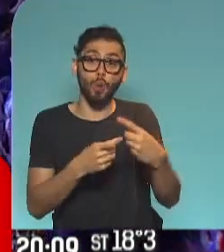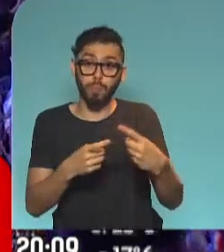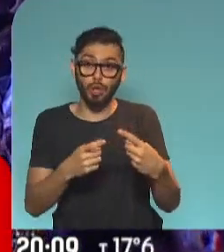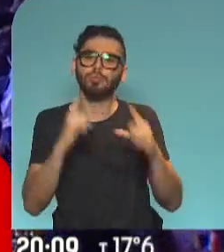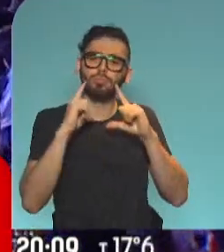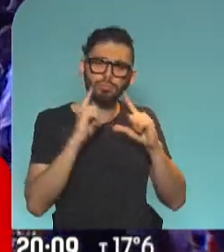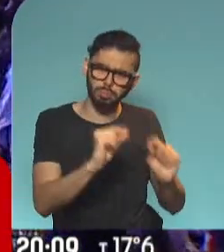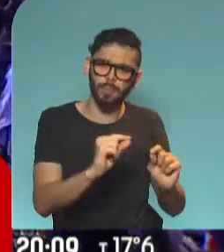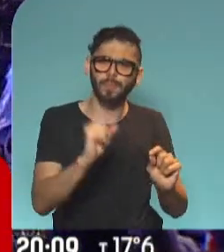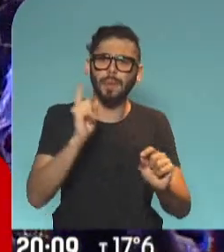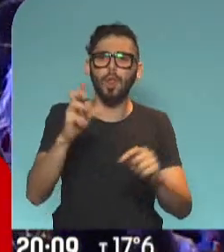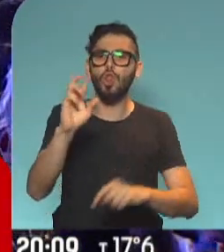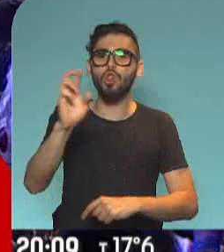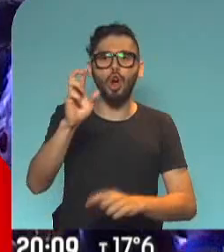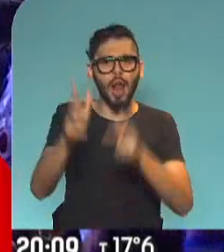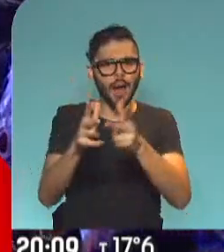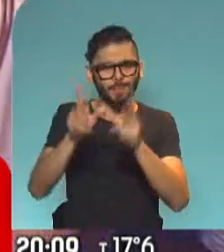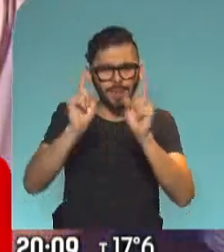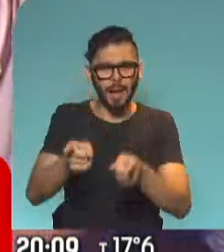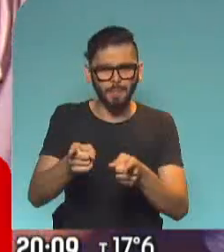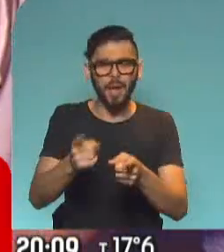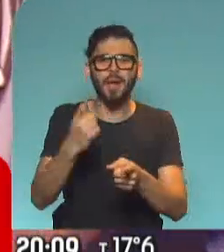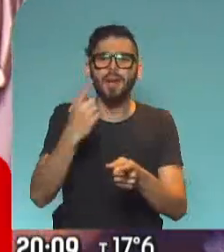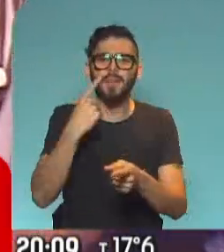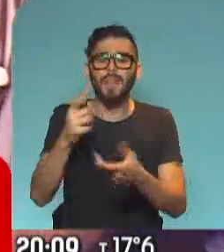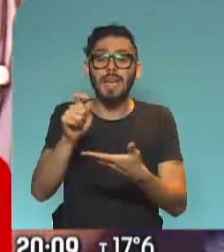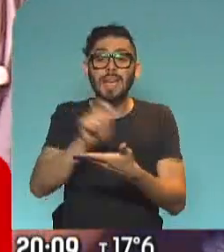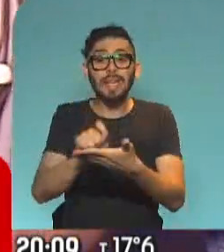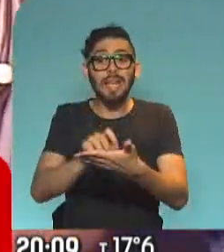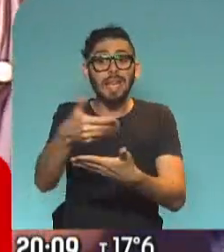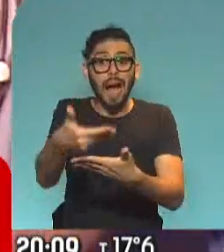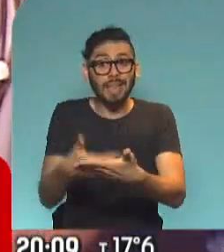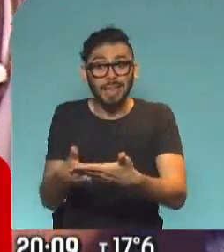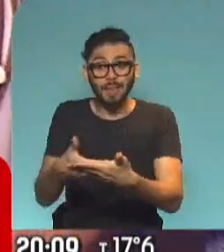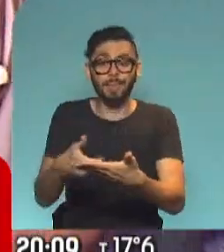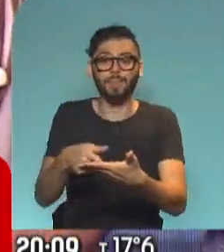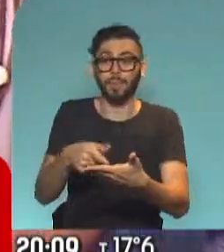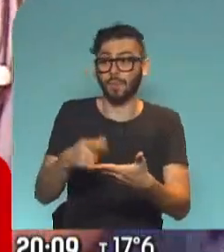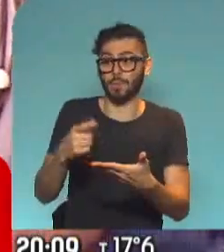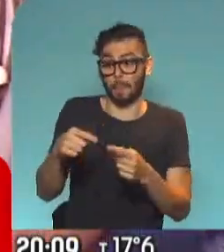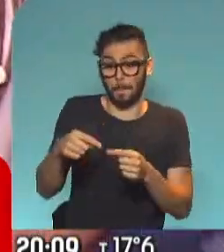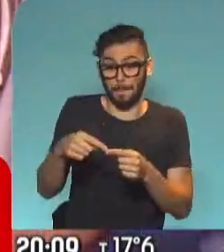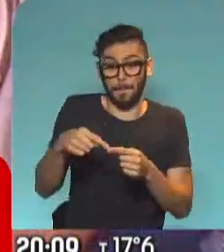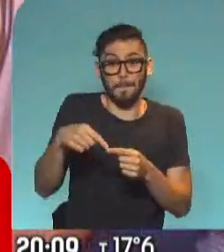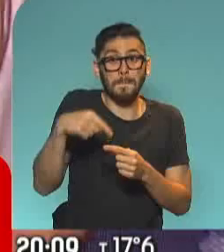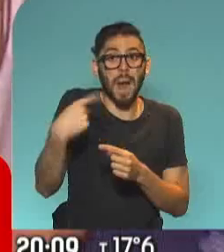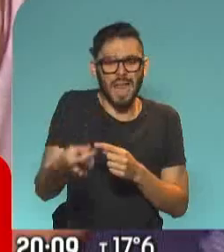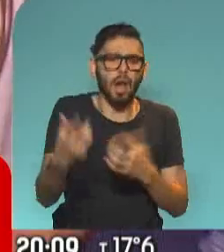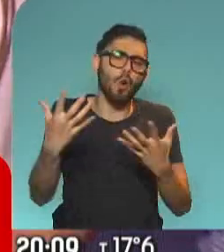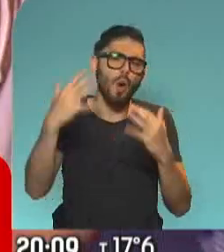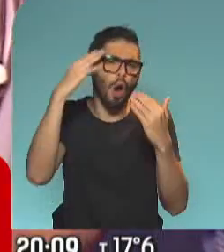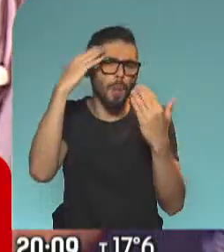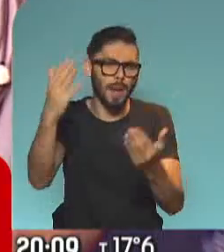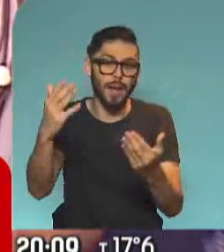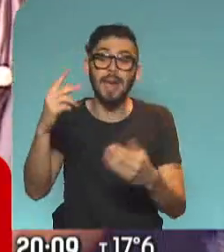el dólar. Pero vamos a repasar qué es lo que dice Cristina en esta carta a 10 años que se cumplirán mañana con los homenajes por